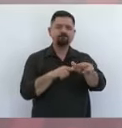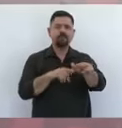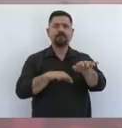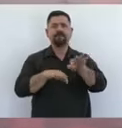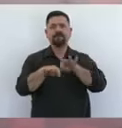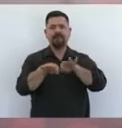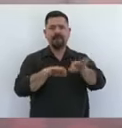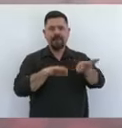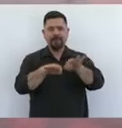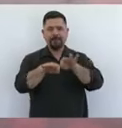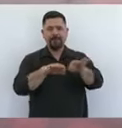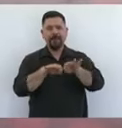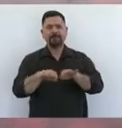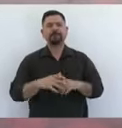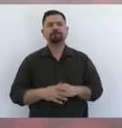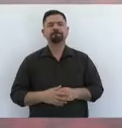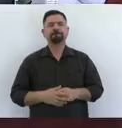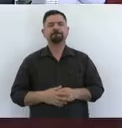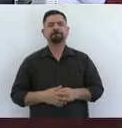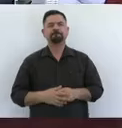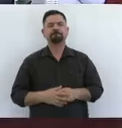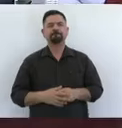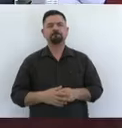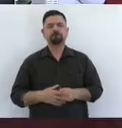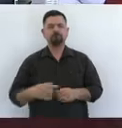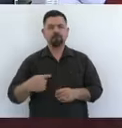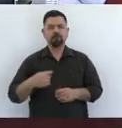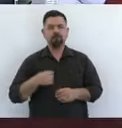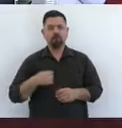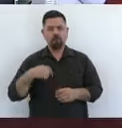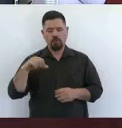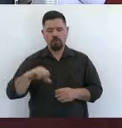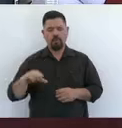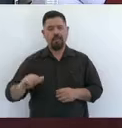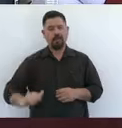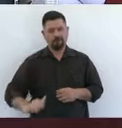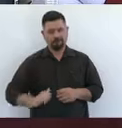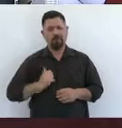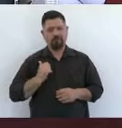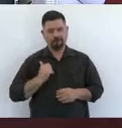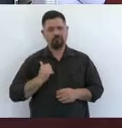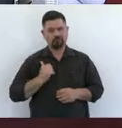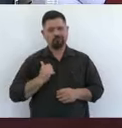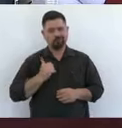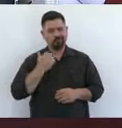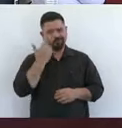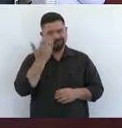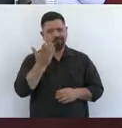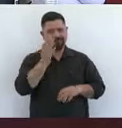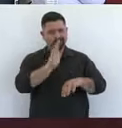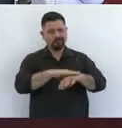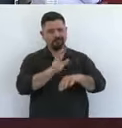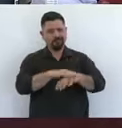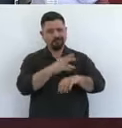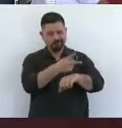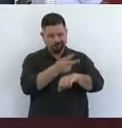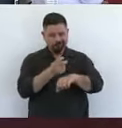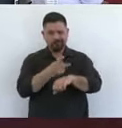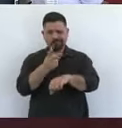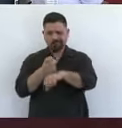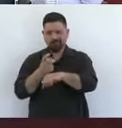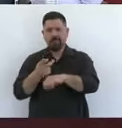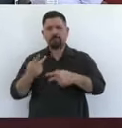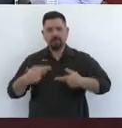trabajando y yo aprovecho para invitar a los